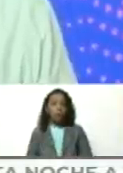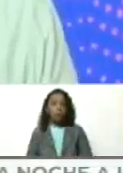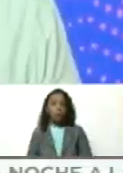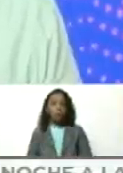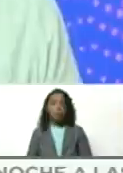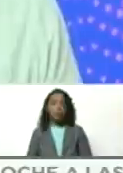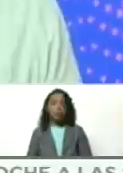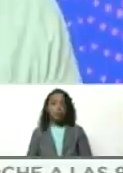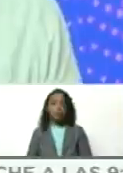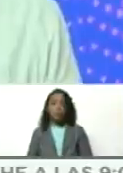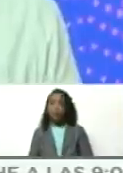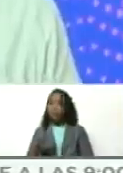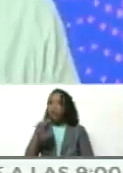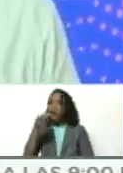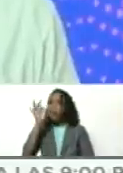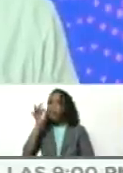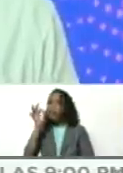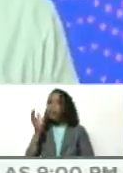¿Dónde está el café?